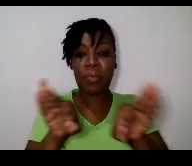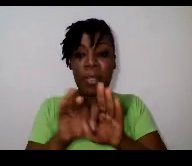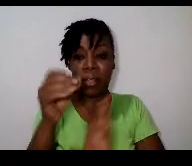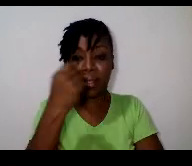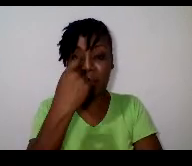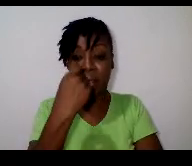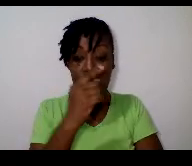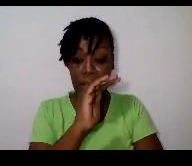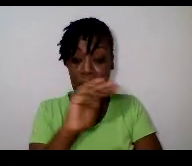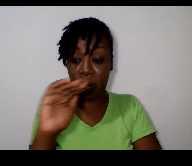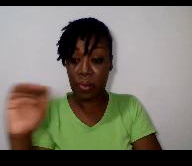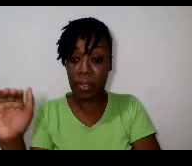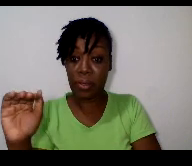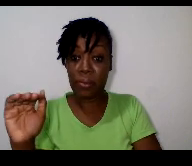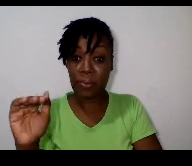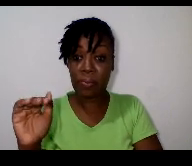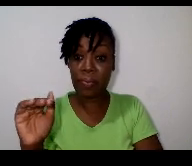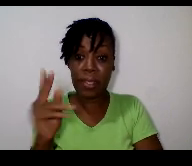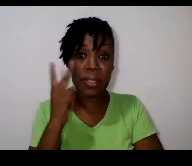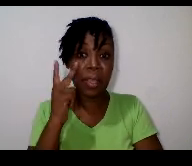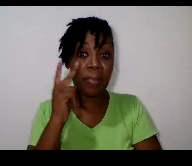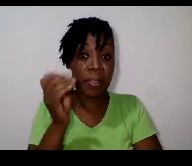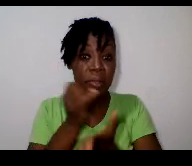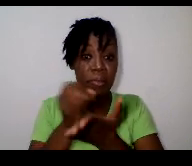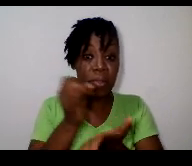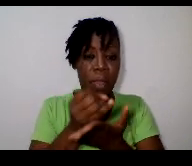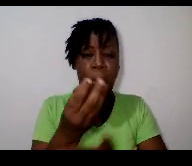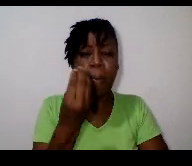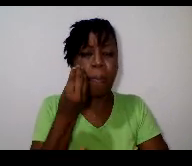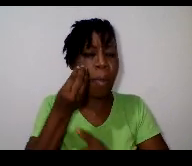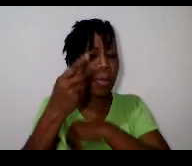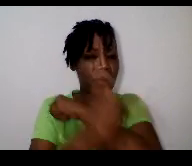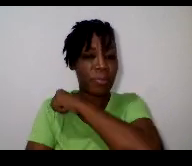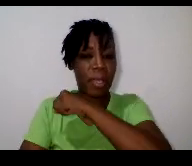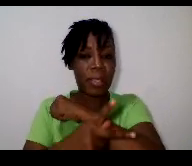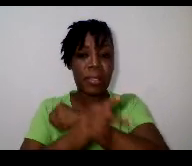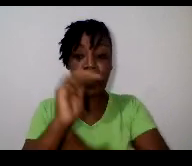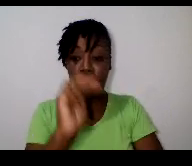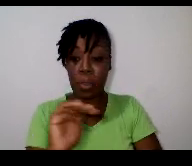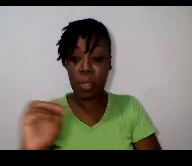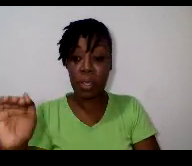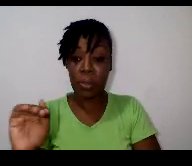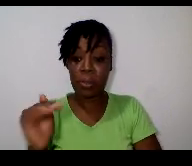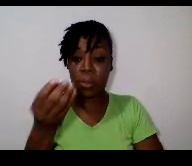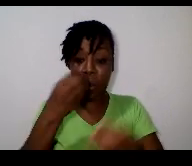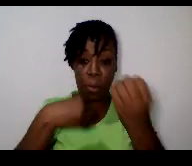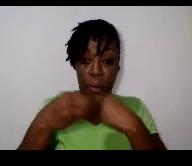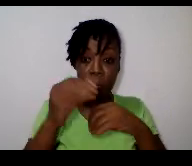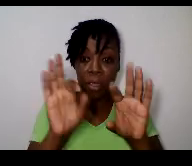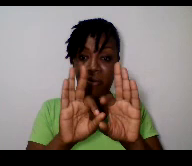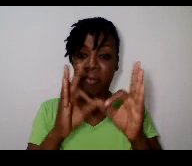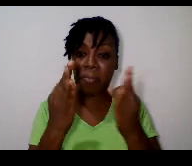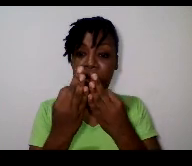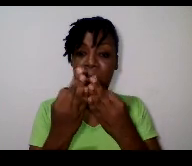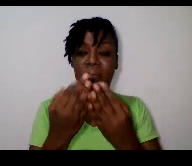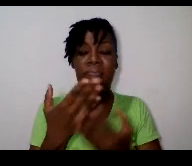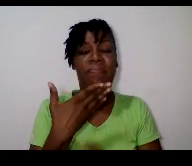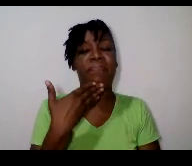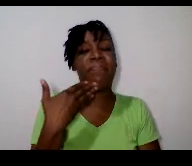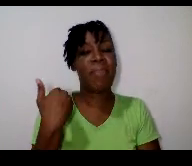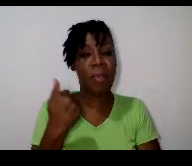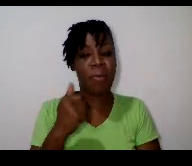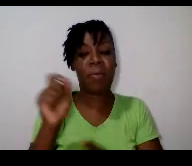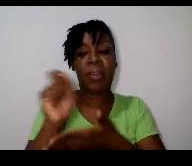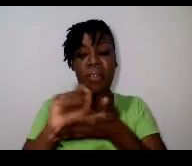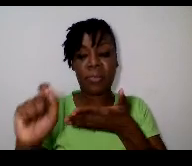y se ha visto en investigaciones en muchos países, los niños que comen en familia tienen un mejor rendimiento académico,